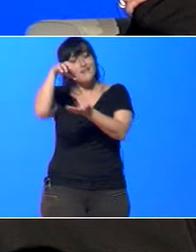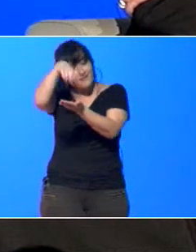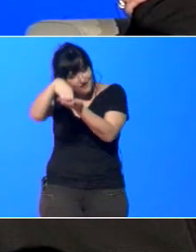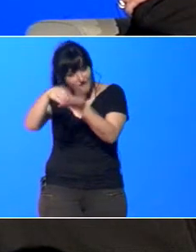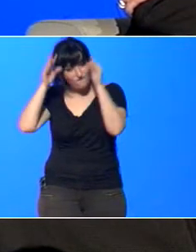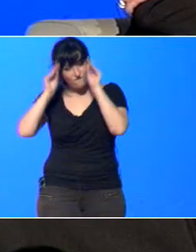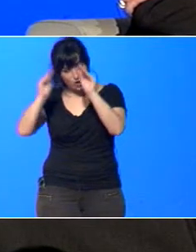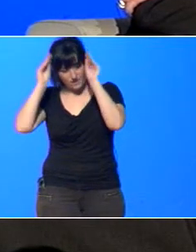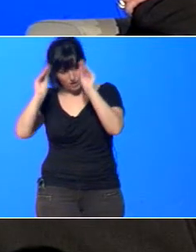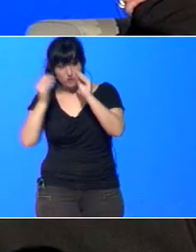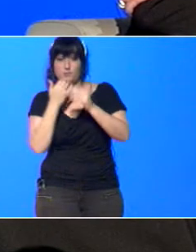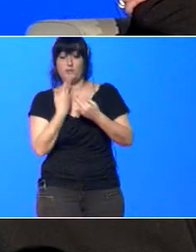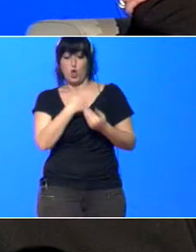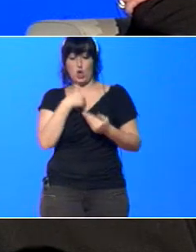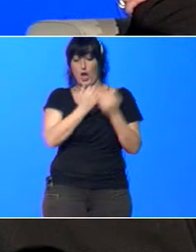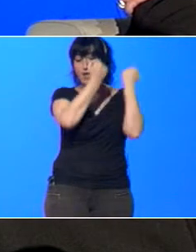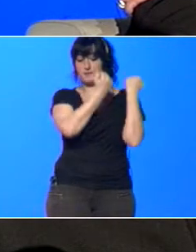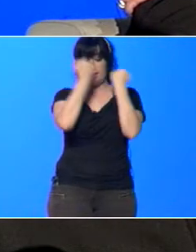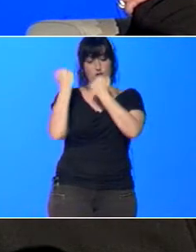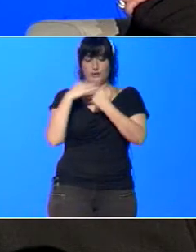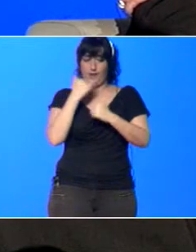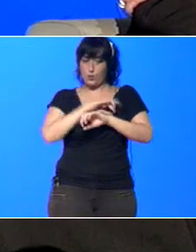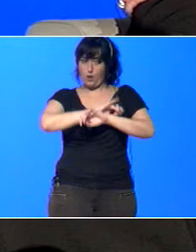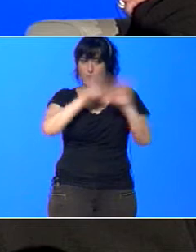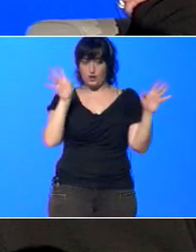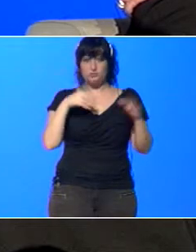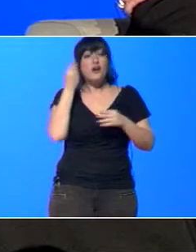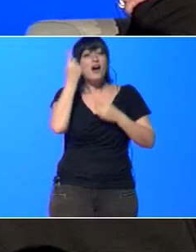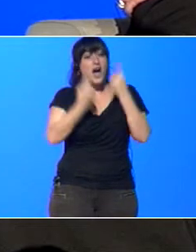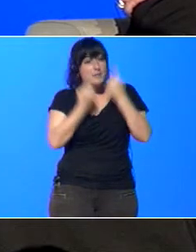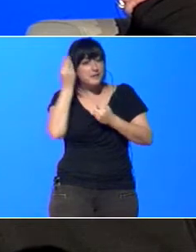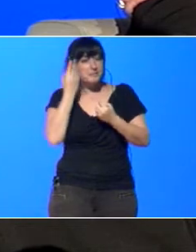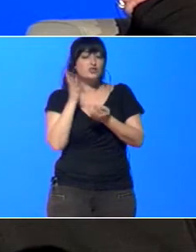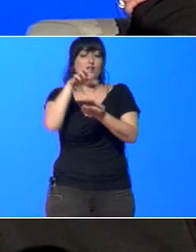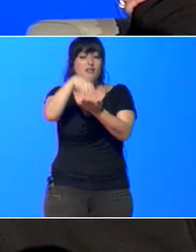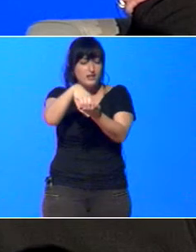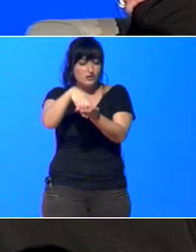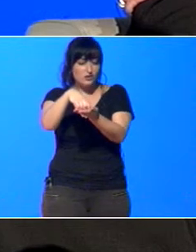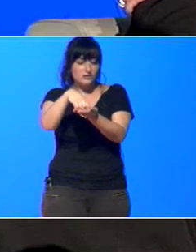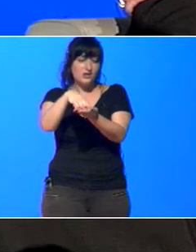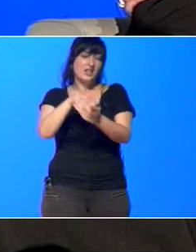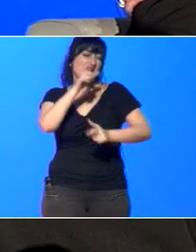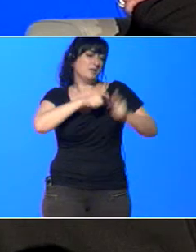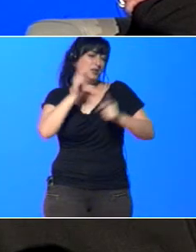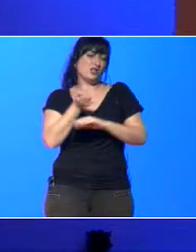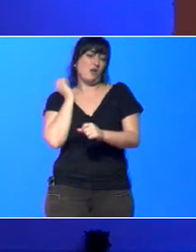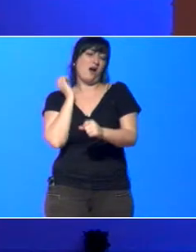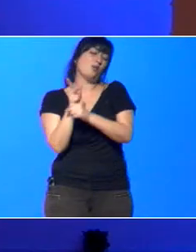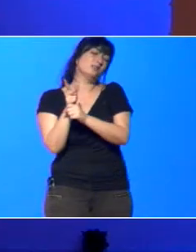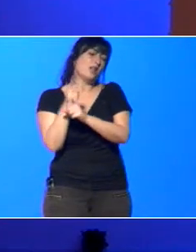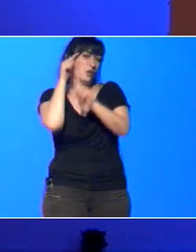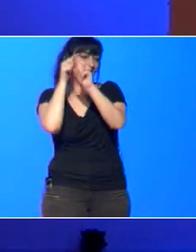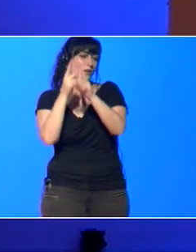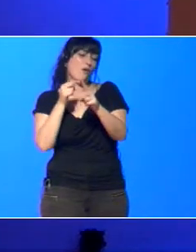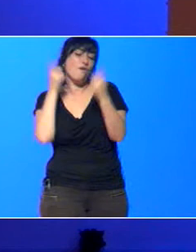en la Administración, yo creo que hay veces que en los centros no acaba de ser la apuesta de la formación por la formación inclusiva. Creo que siendo